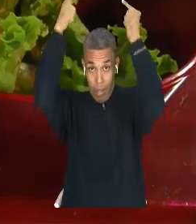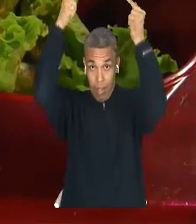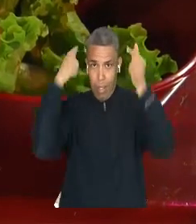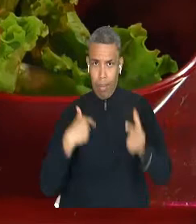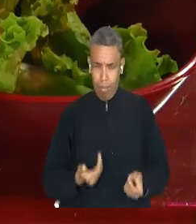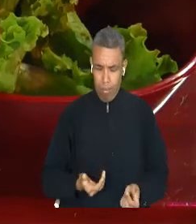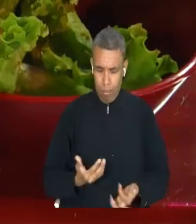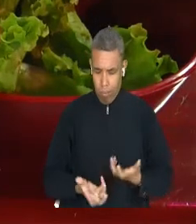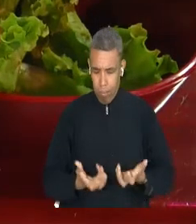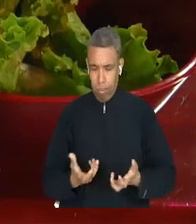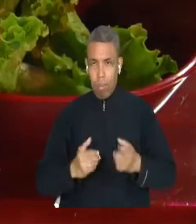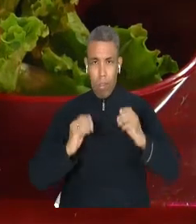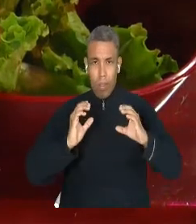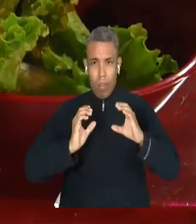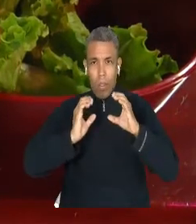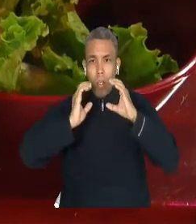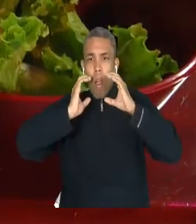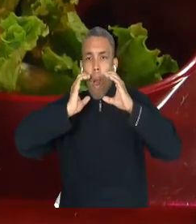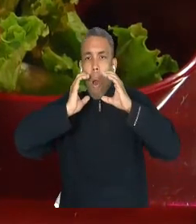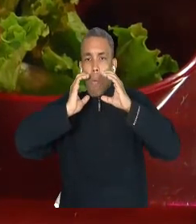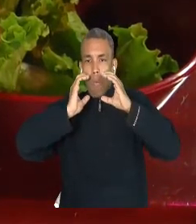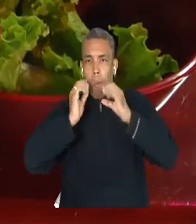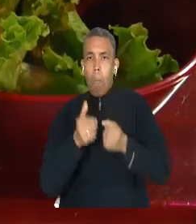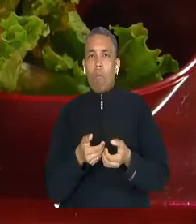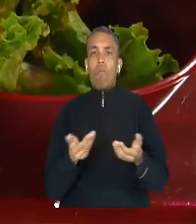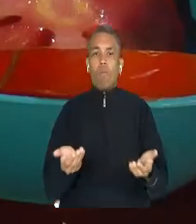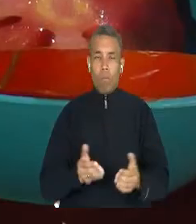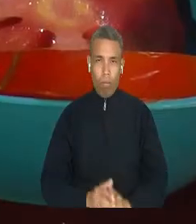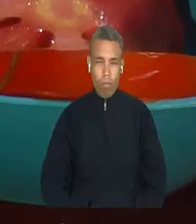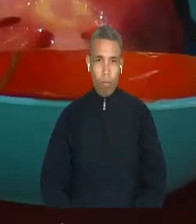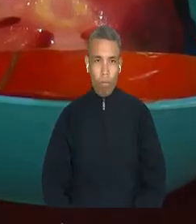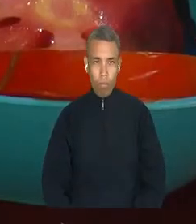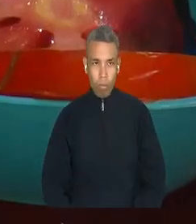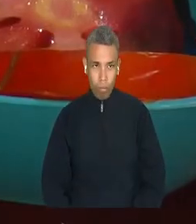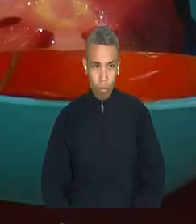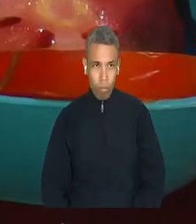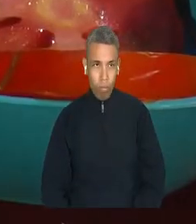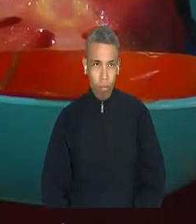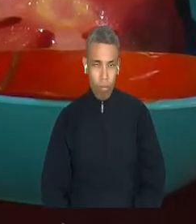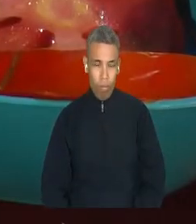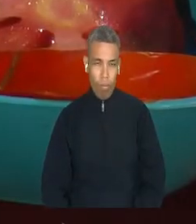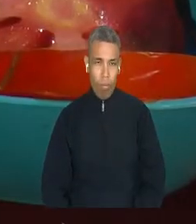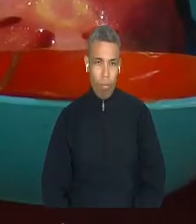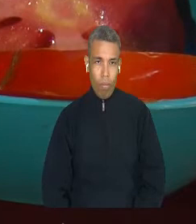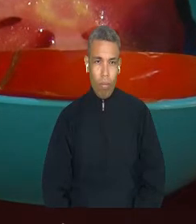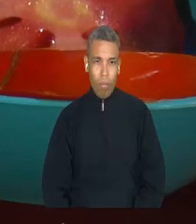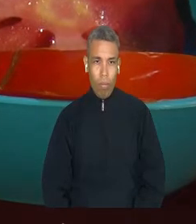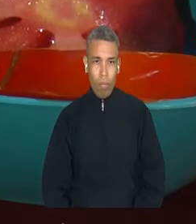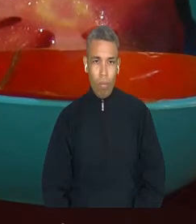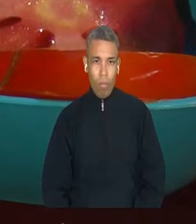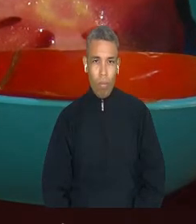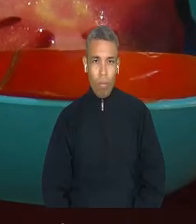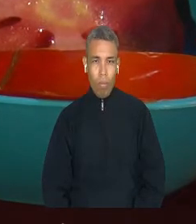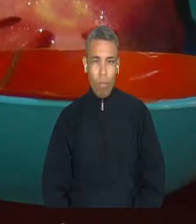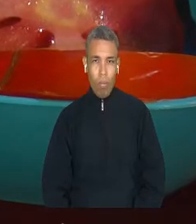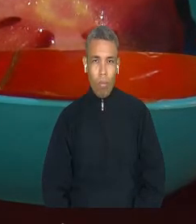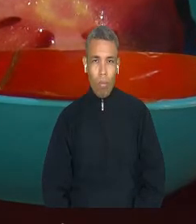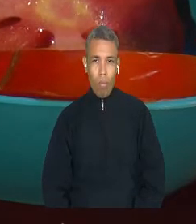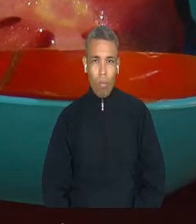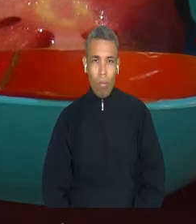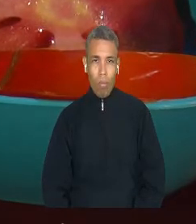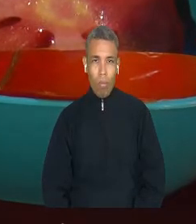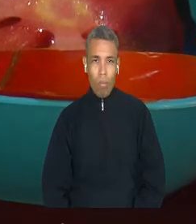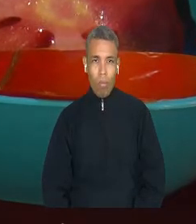esta hamburguesa. La Jennifer, hoy la quiera. Pues esta es una de nuestras especialidades en la cervecería, se llama la hamburguesa